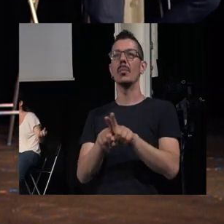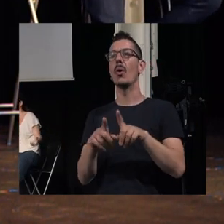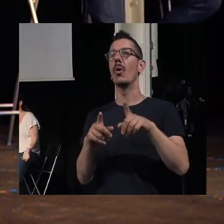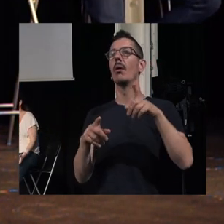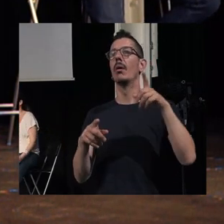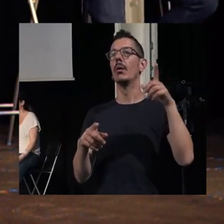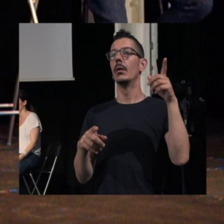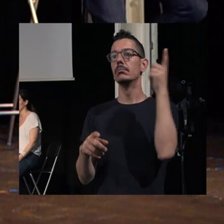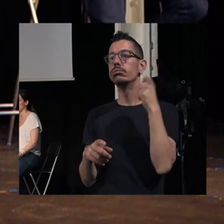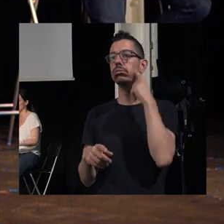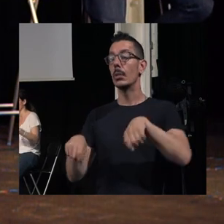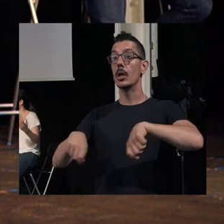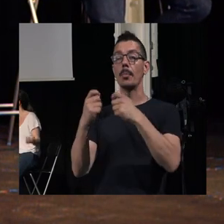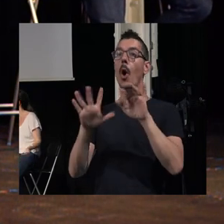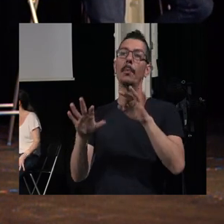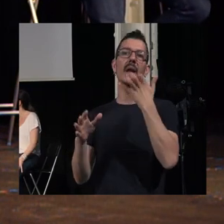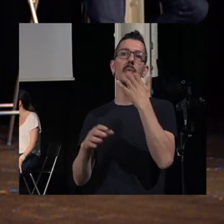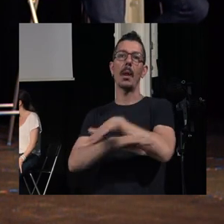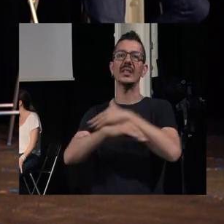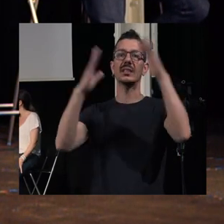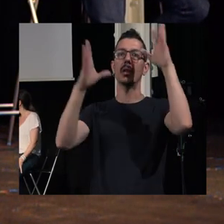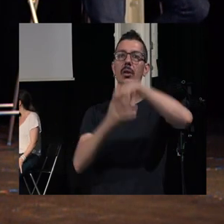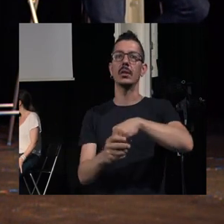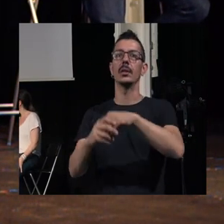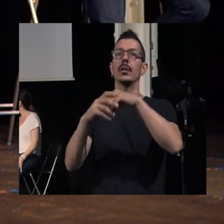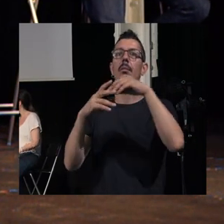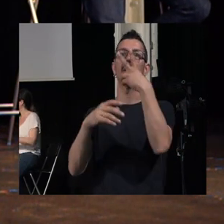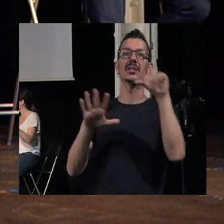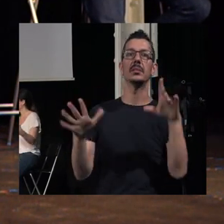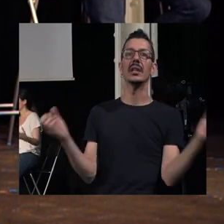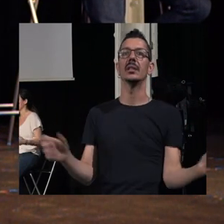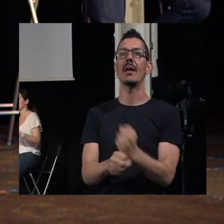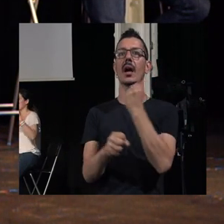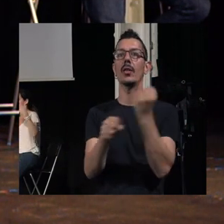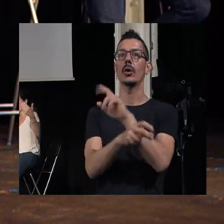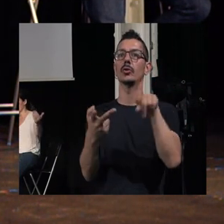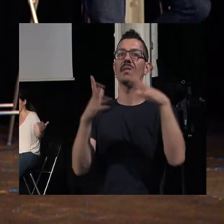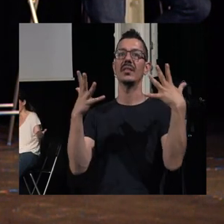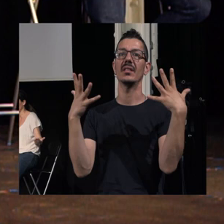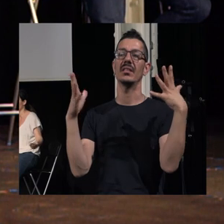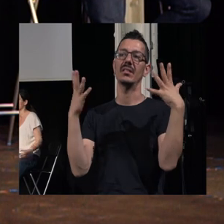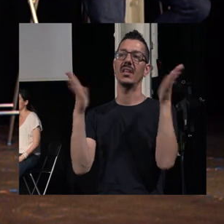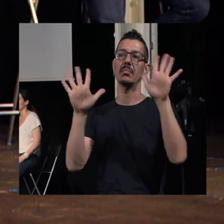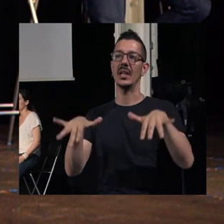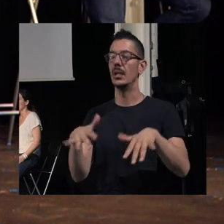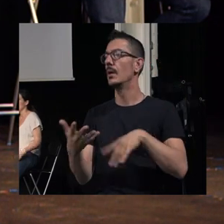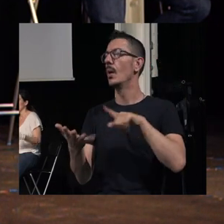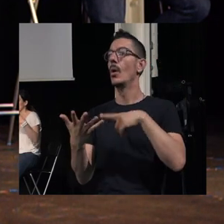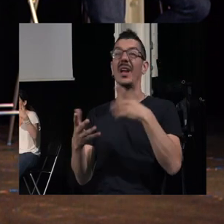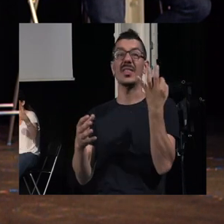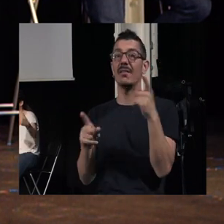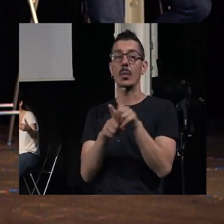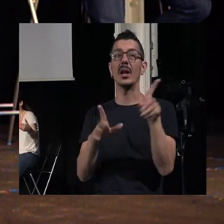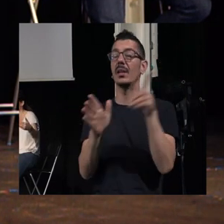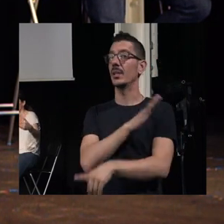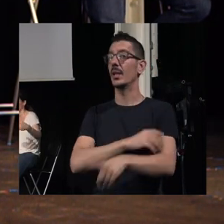os imagináis con 10.000 trabajadores o 16.000 en Barcelona, que tiene que hacer políticas públicas, que tiene que definirlas, en